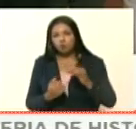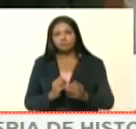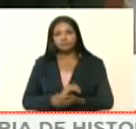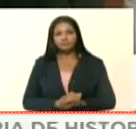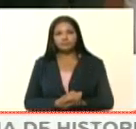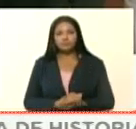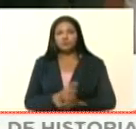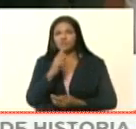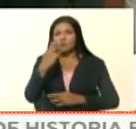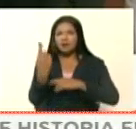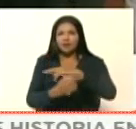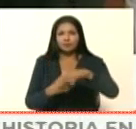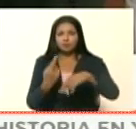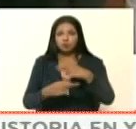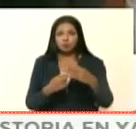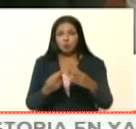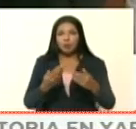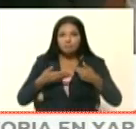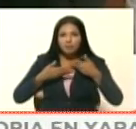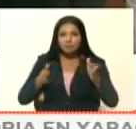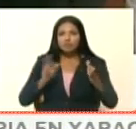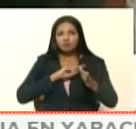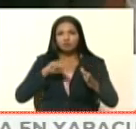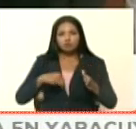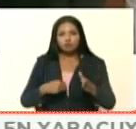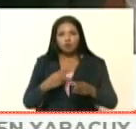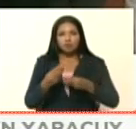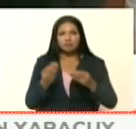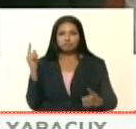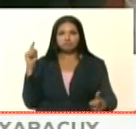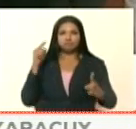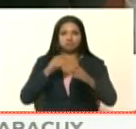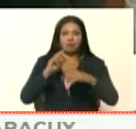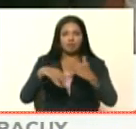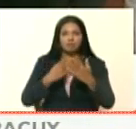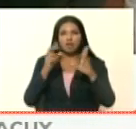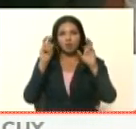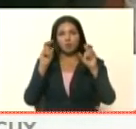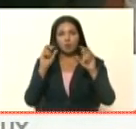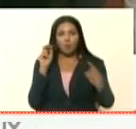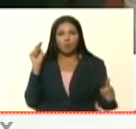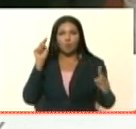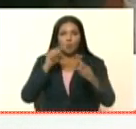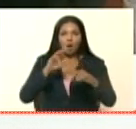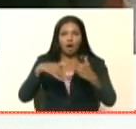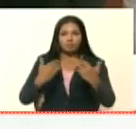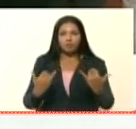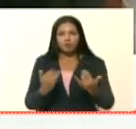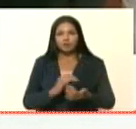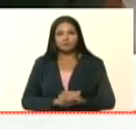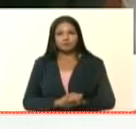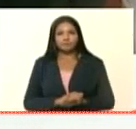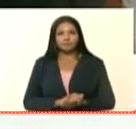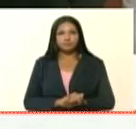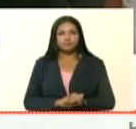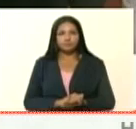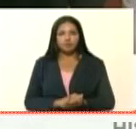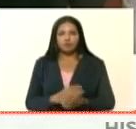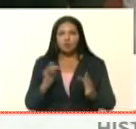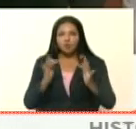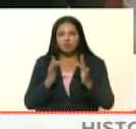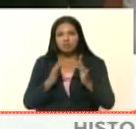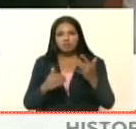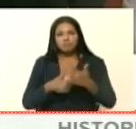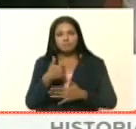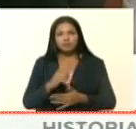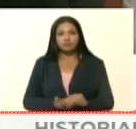una revolución que nos permite llegar a nuevos niveles de relación, a